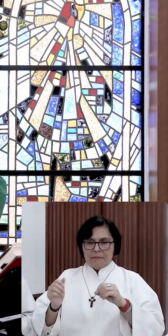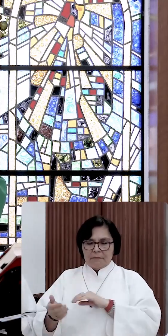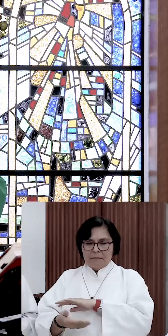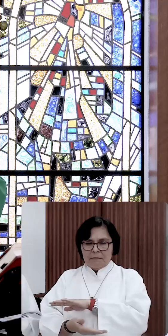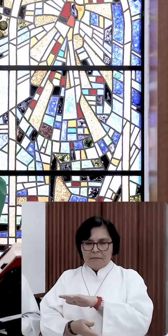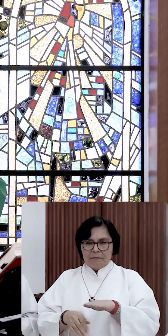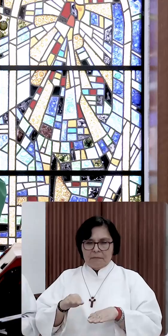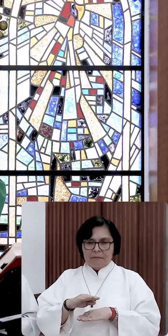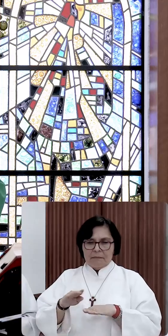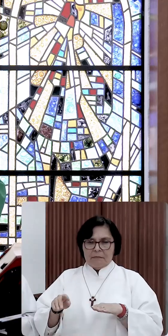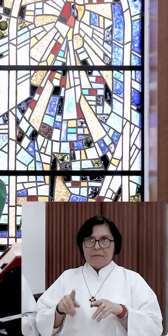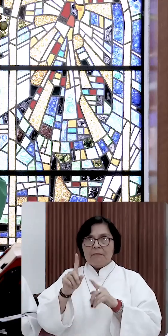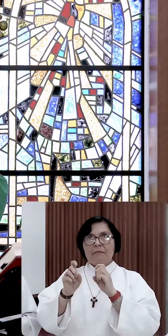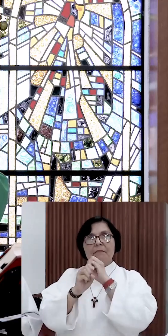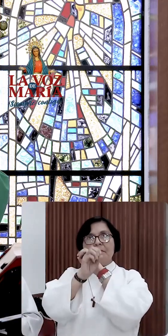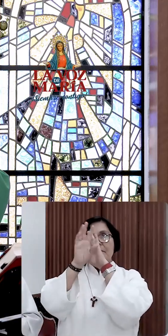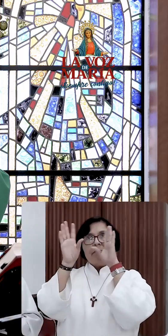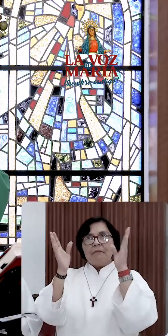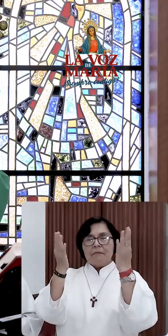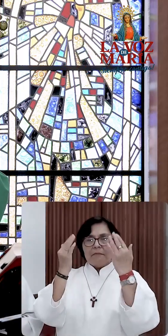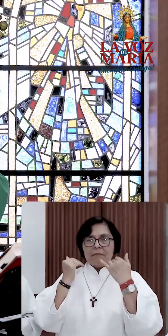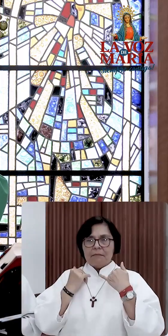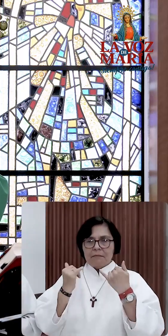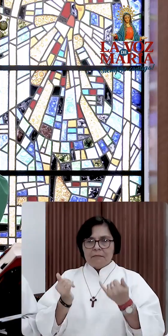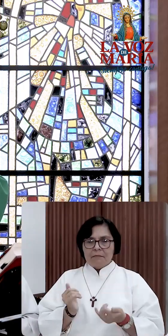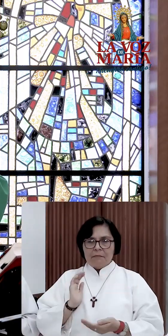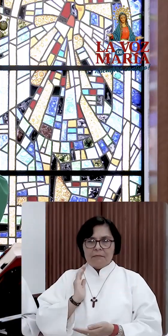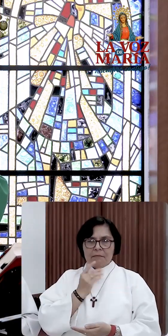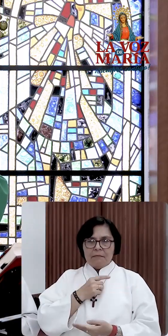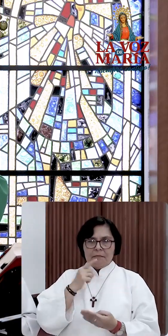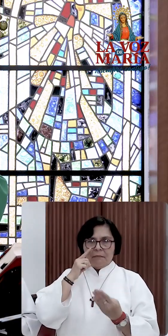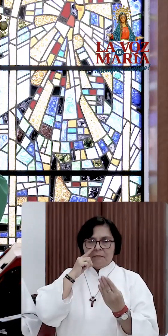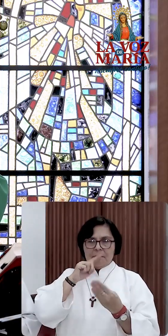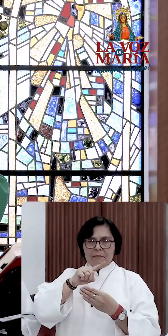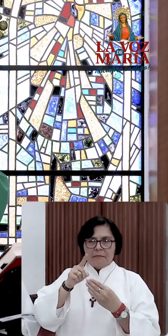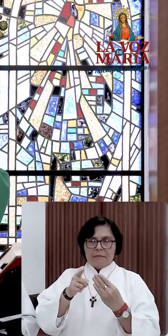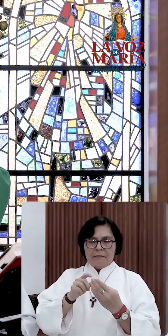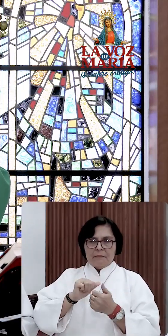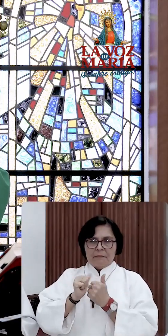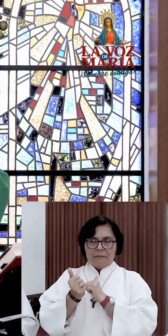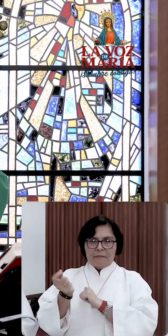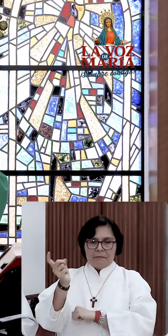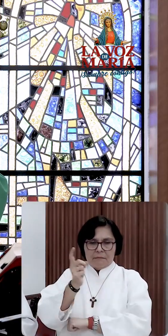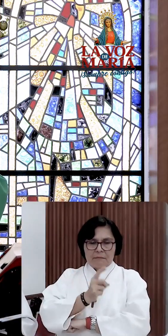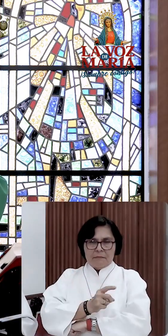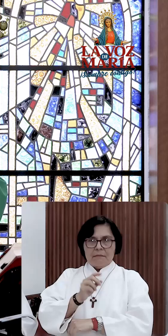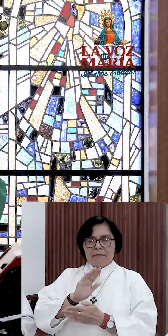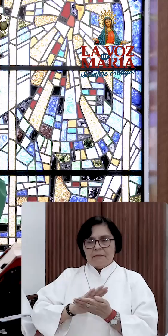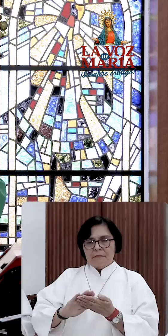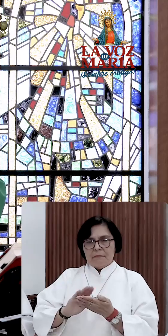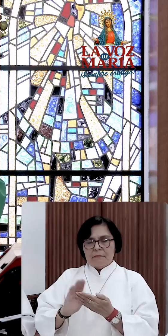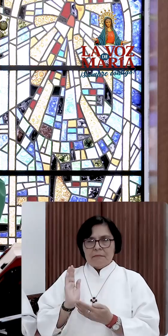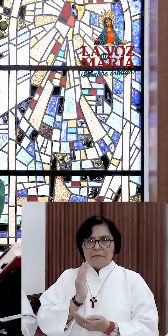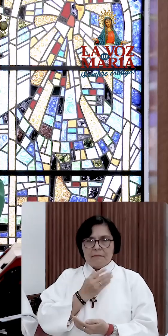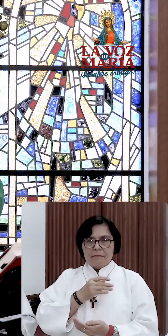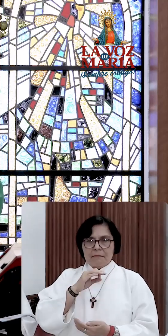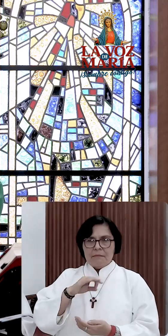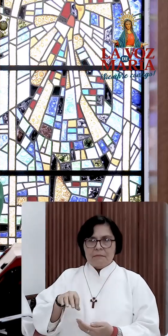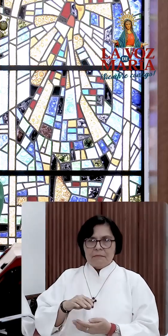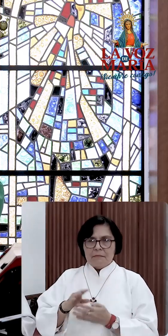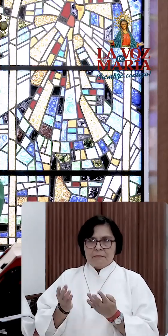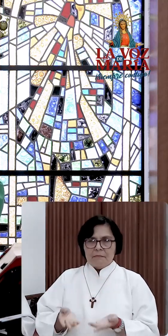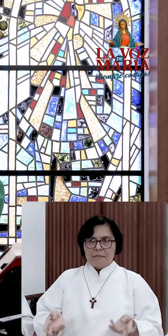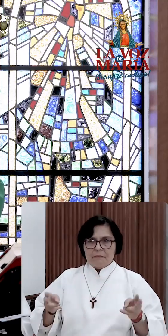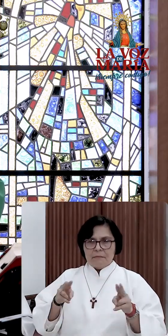la tierra como en el cielo. Danos hoy nuestro pan de cada día. Perdona nuestras ofensas,